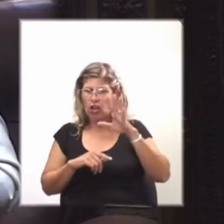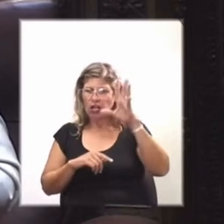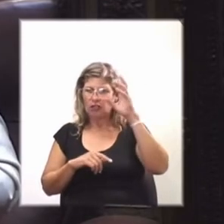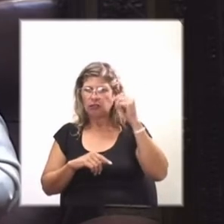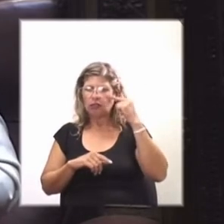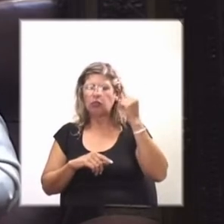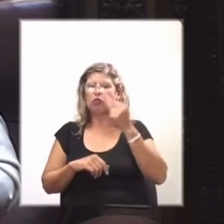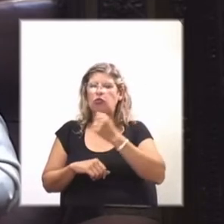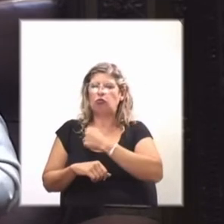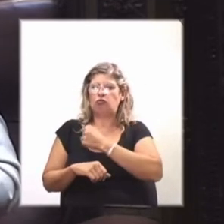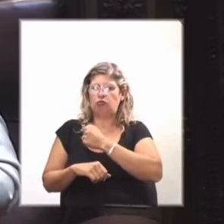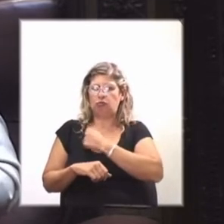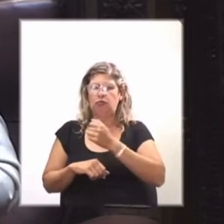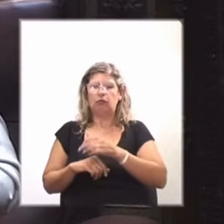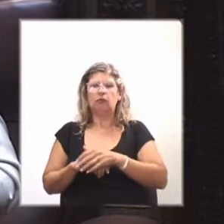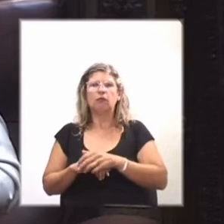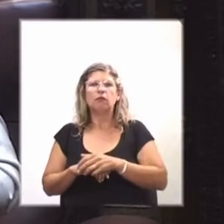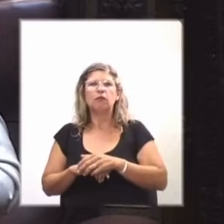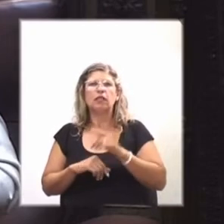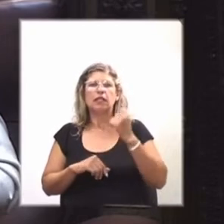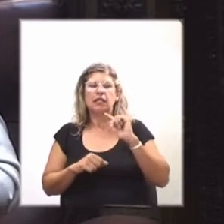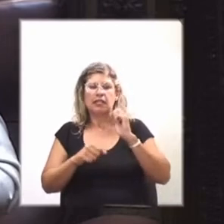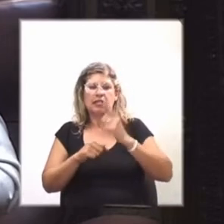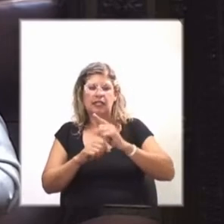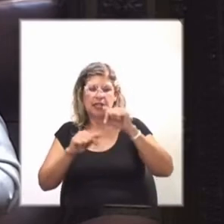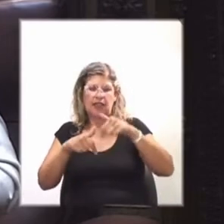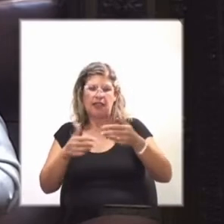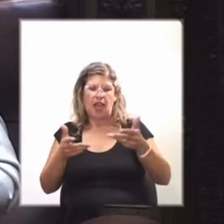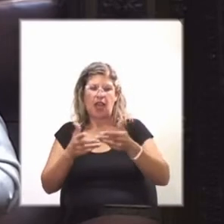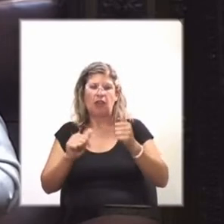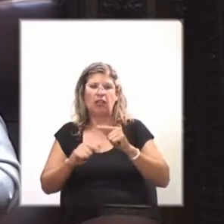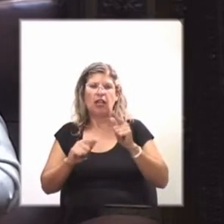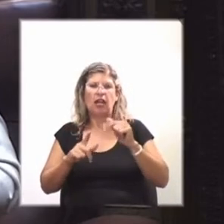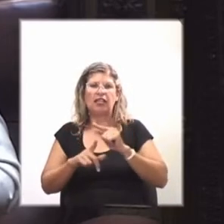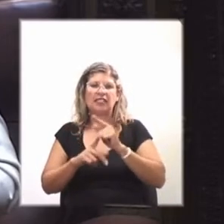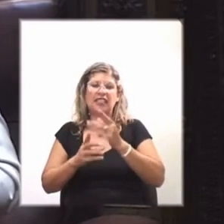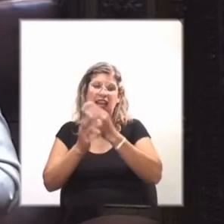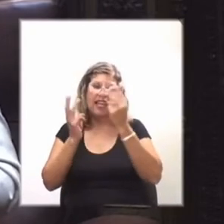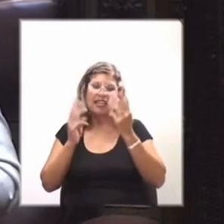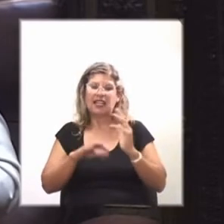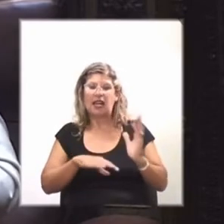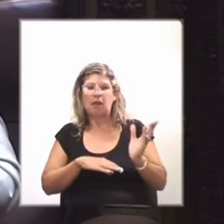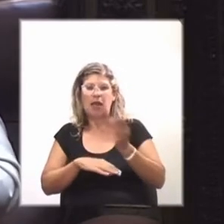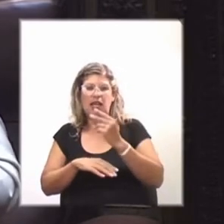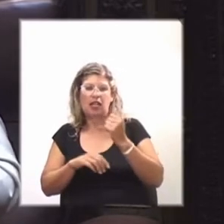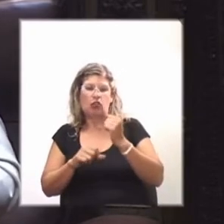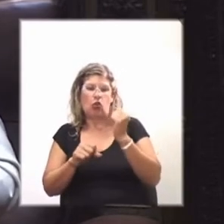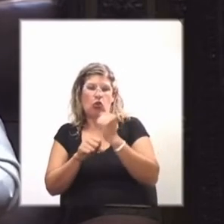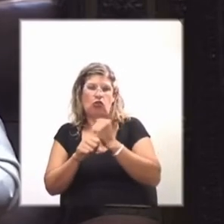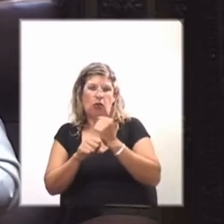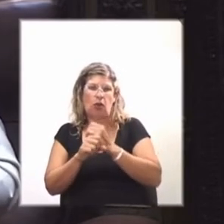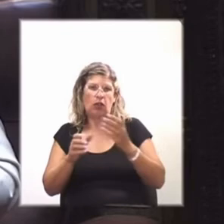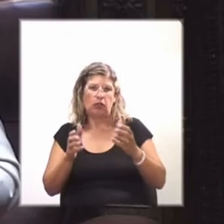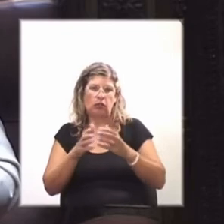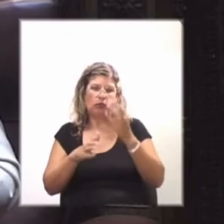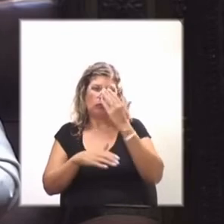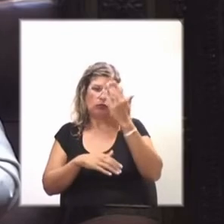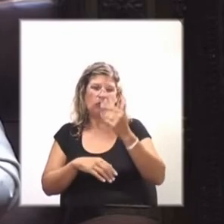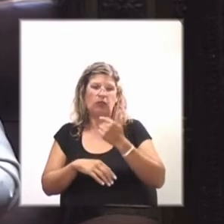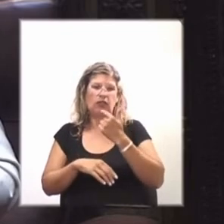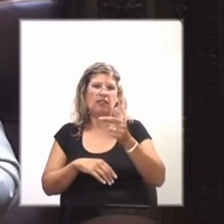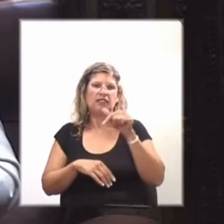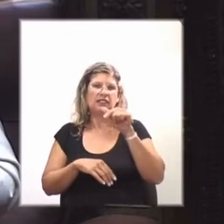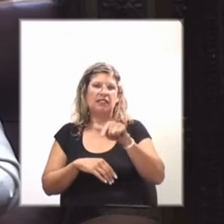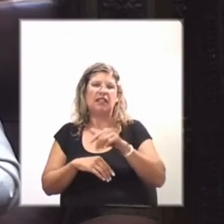padre Artigas. La consigna de la hora es una alerta general a todos los militantes, decía en 8 de octubre y